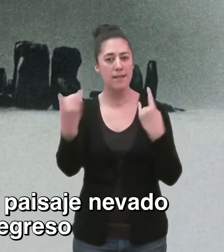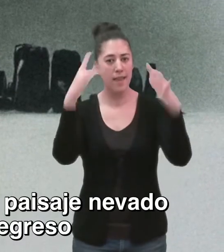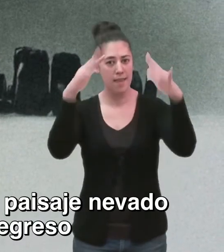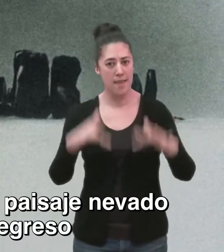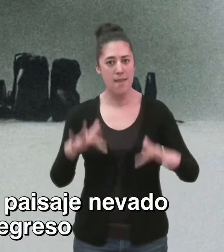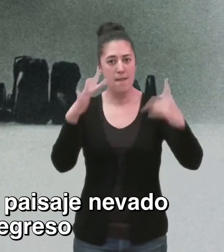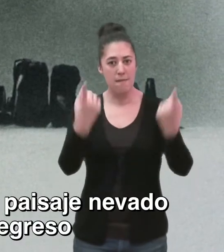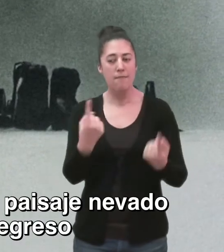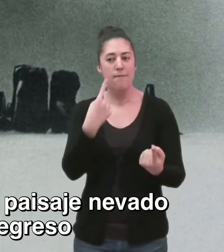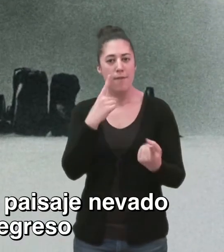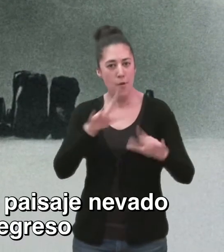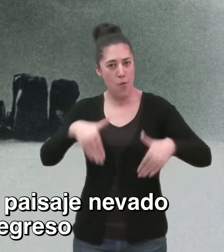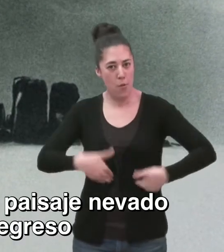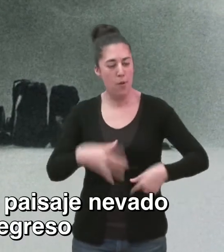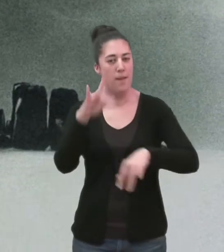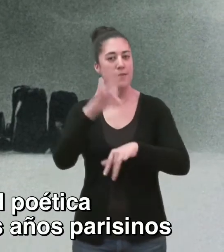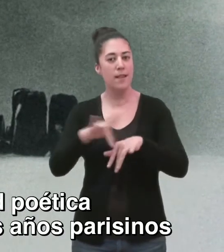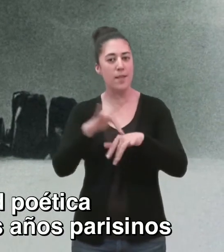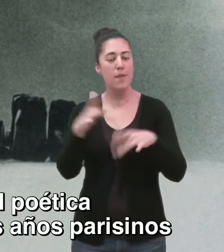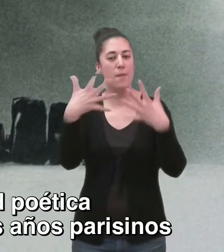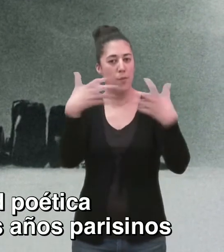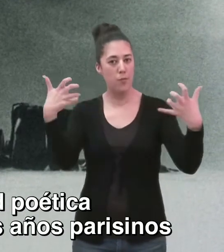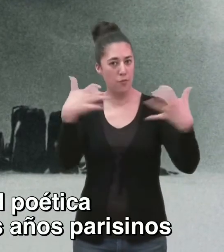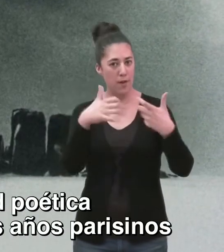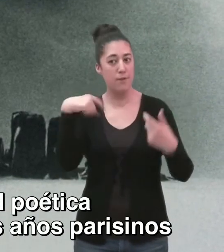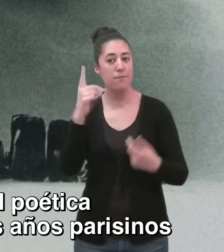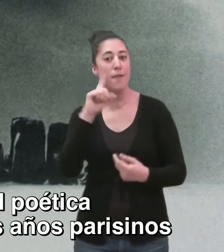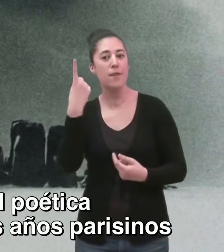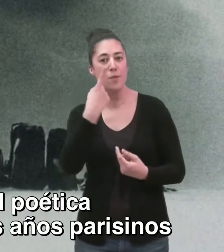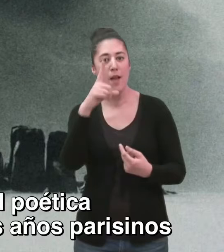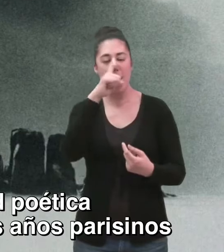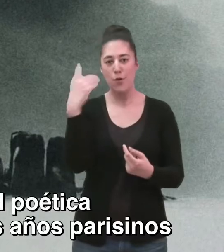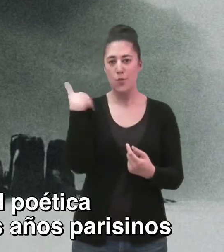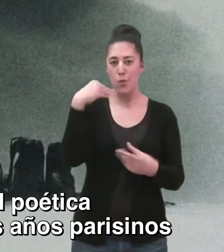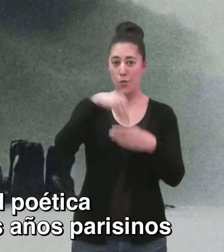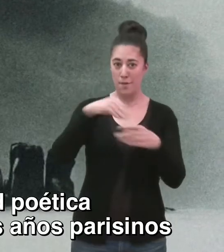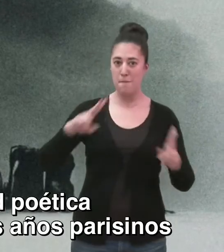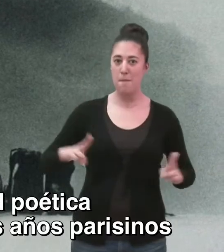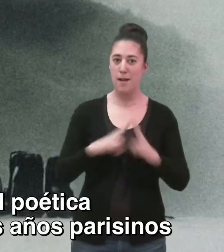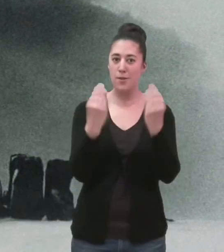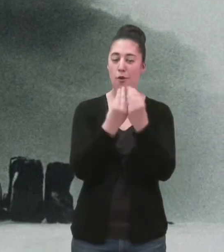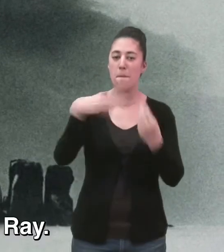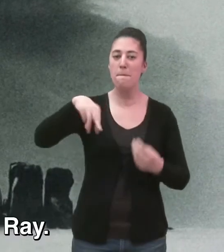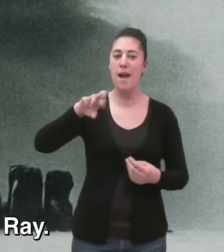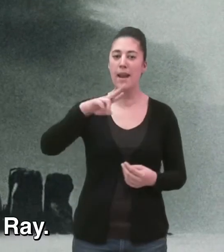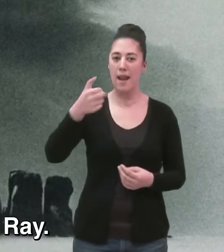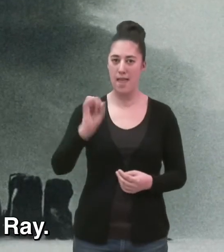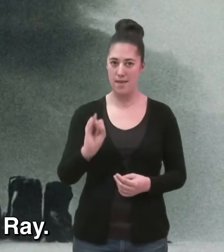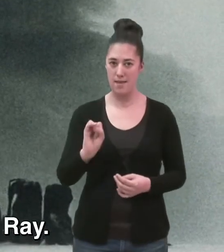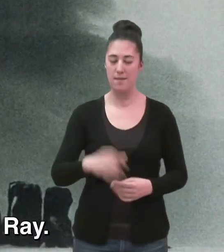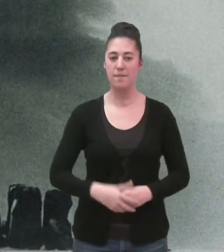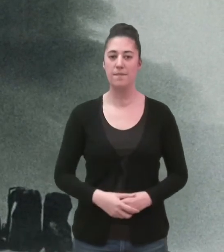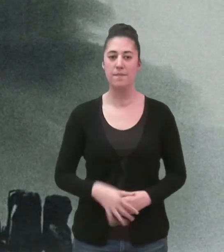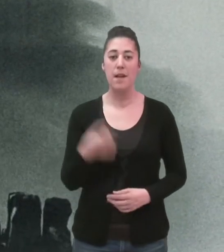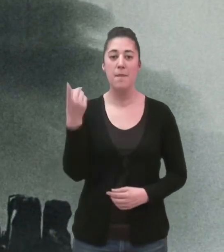pétreas y el paisaje nevado anuncian su regreso a la sensibilidad poética que descubriera en sus años parisinos junto a Man